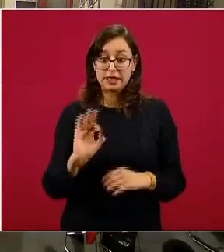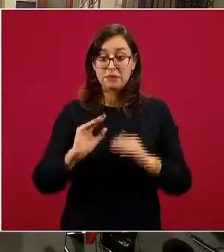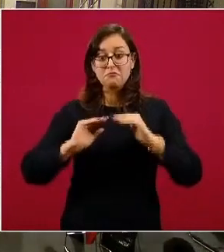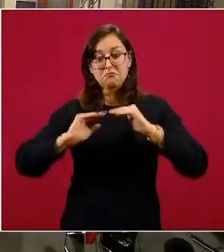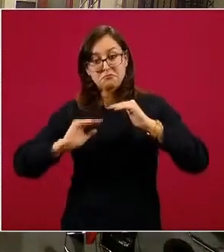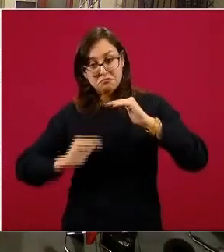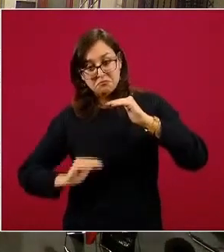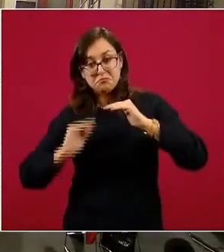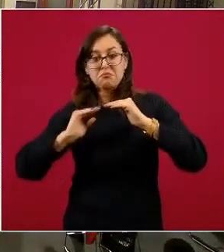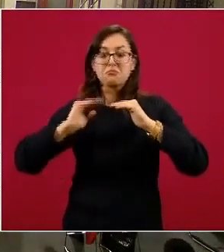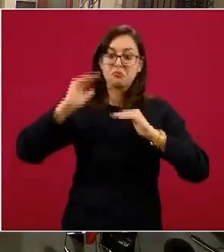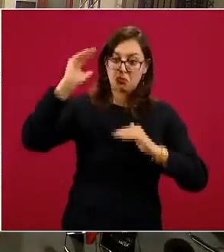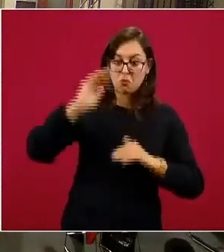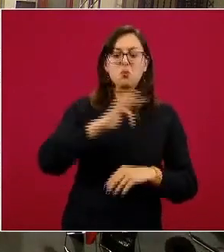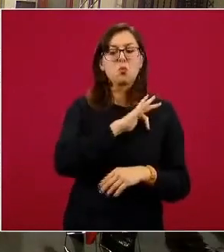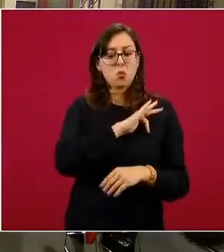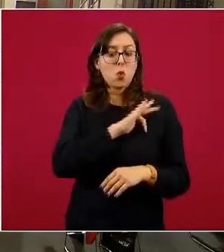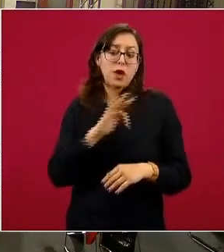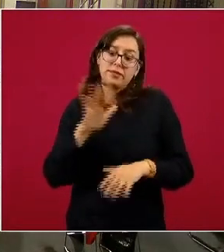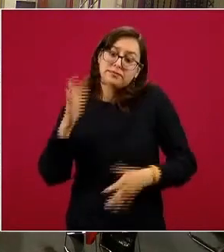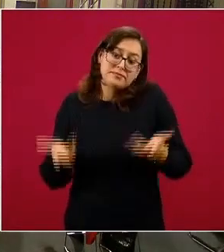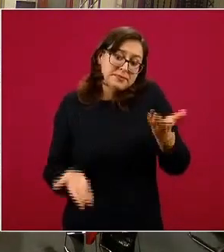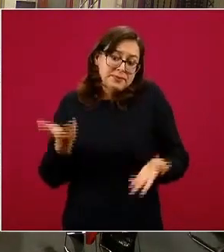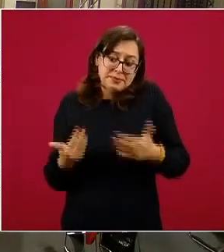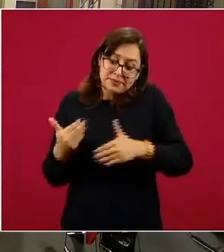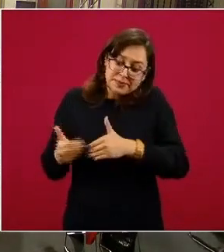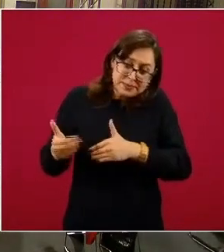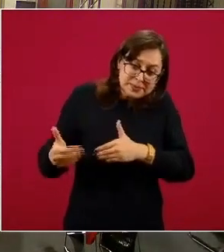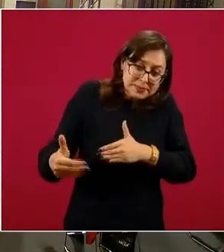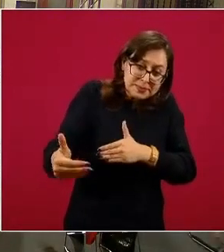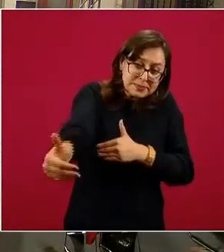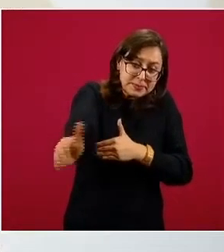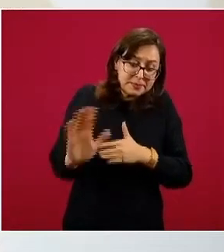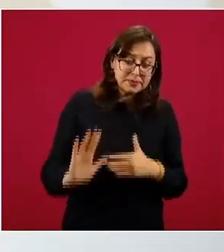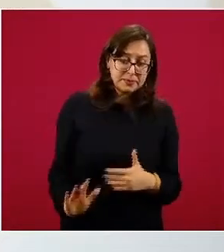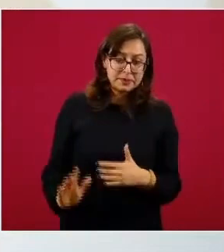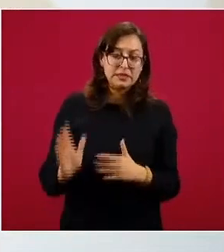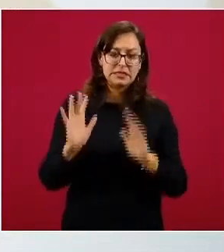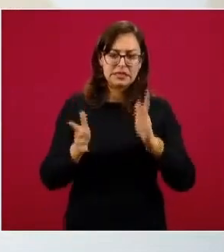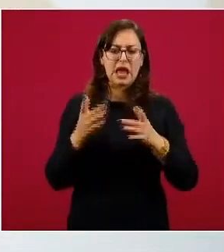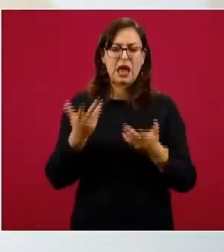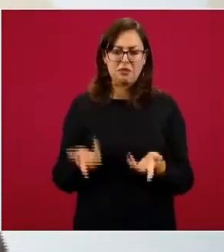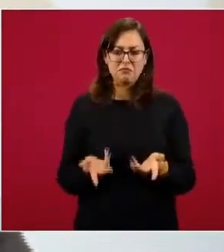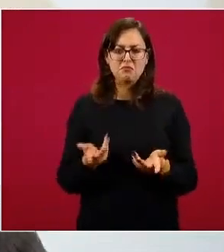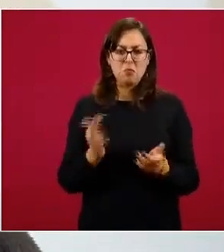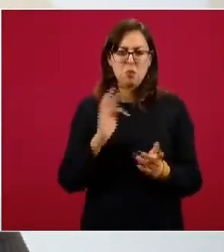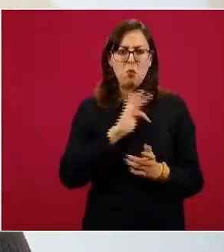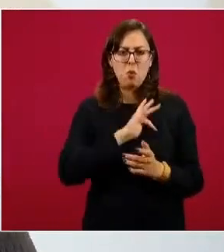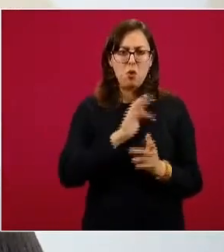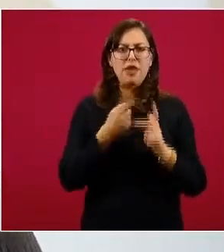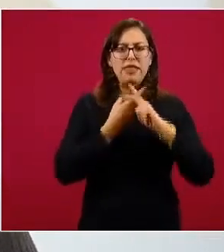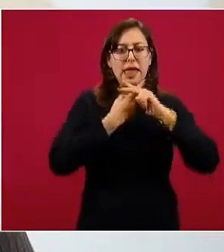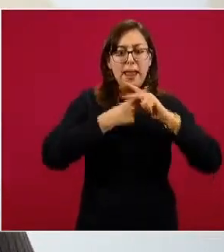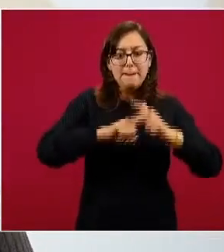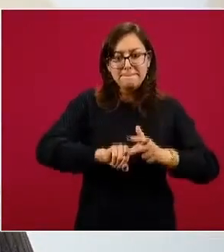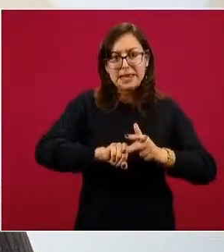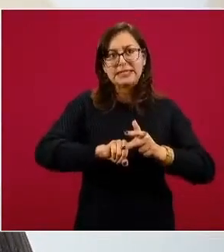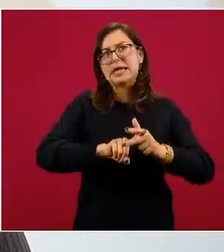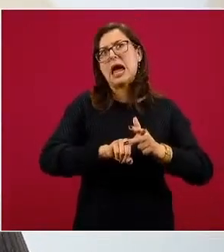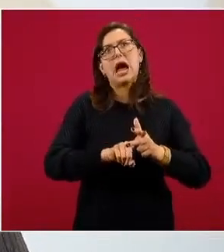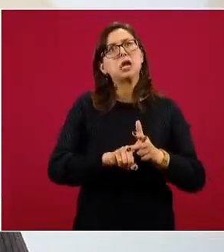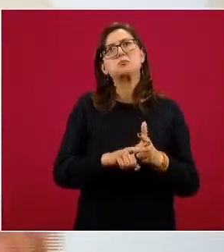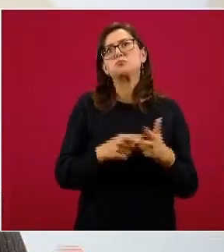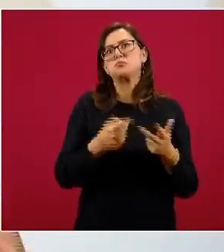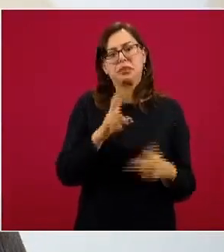puede incrementarse con el transcurso de los días. De hecho, lo hemos visto ya en semanas previas, en donde podríamos haber abierto la